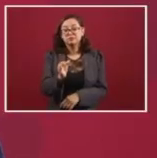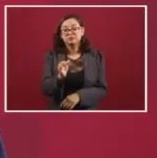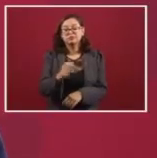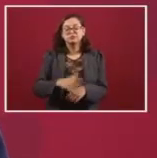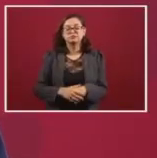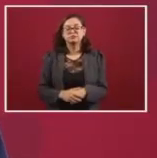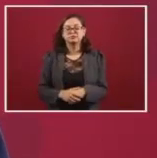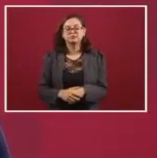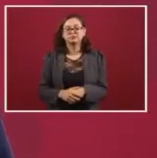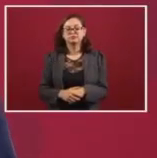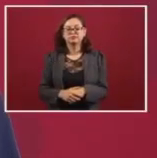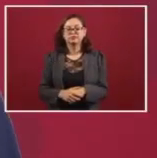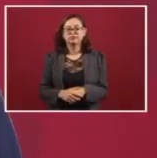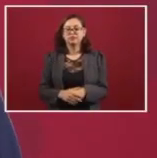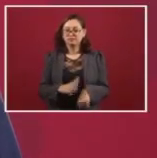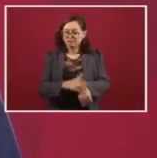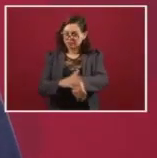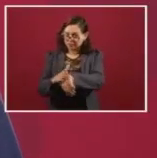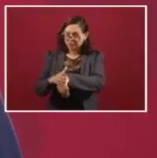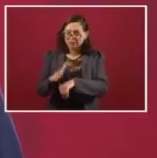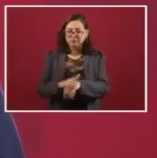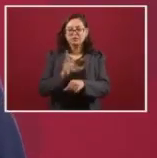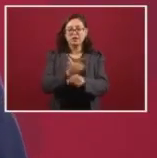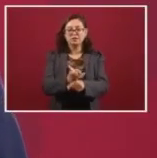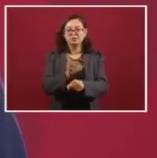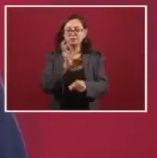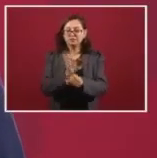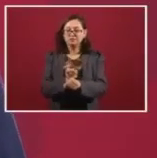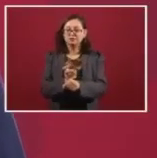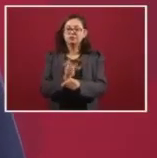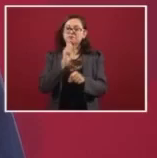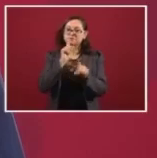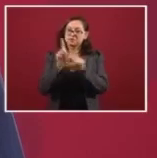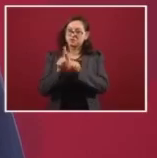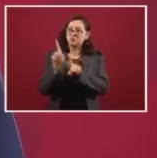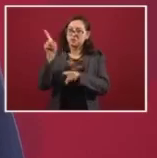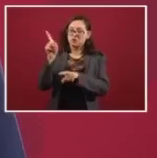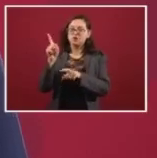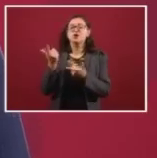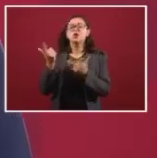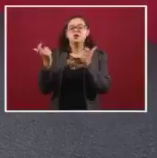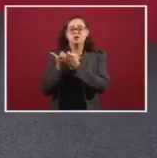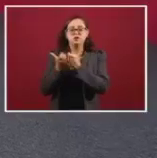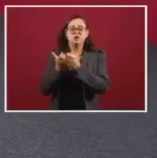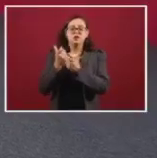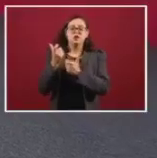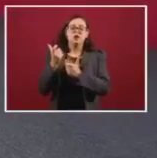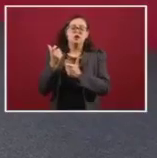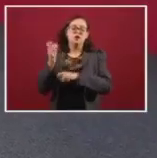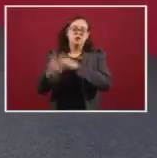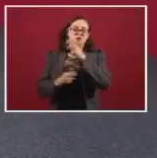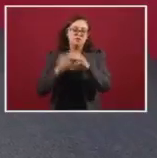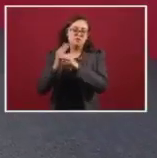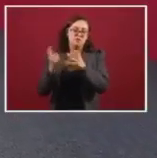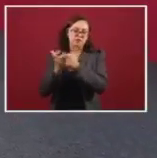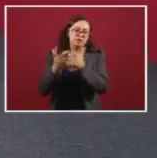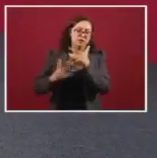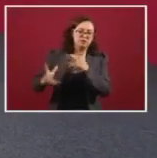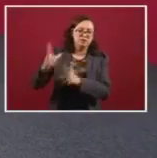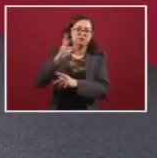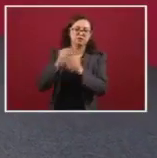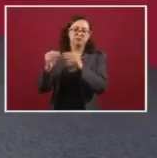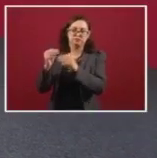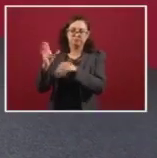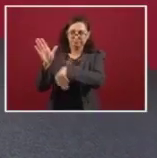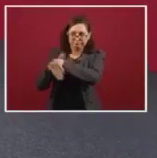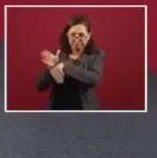los convoco a los del Fondo Monetario Internacional, a los